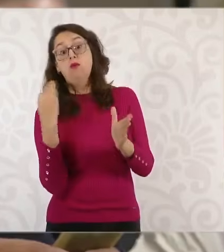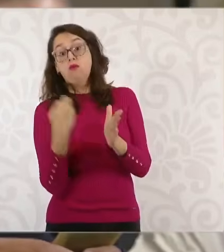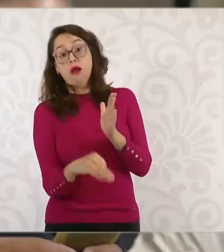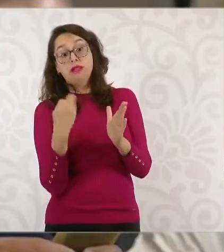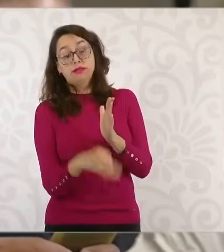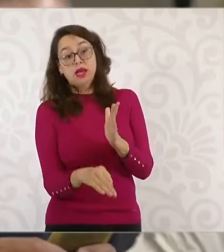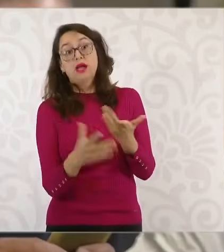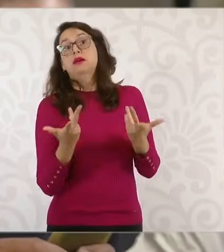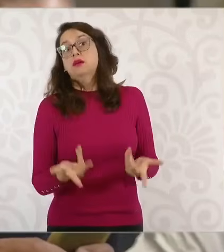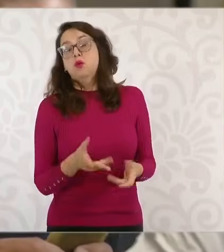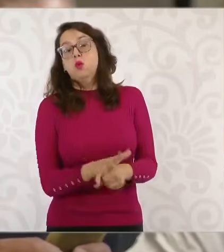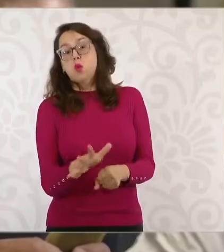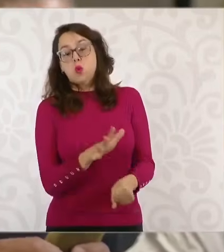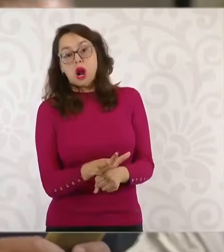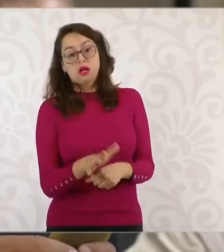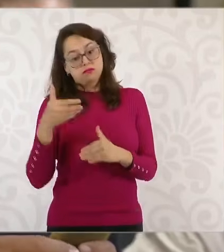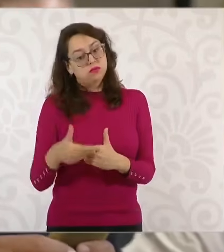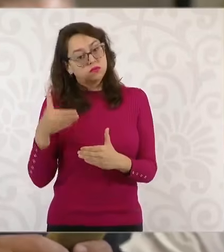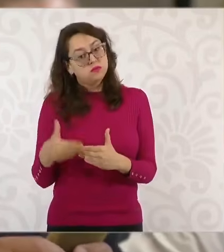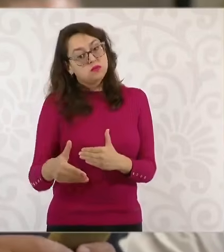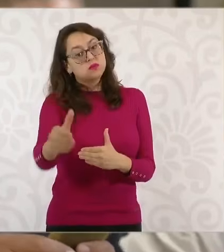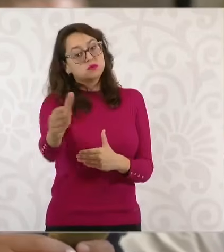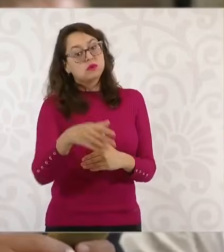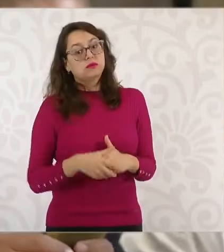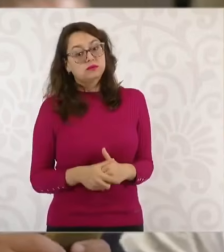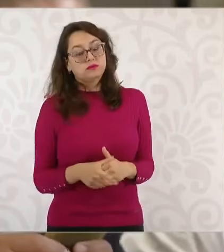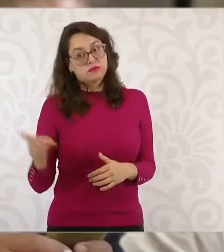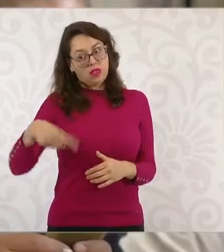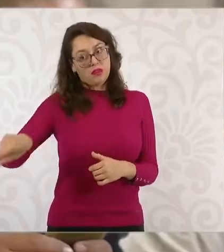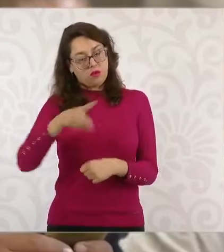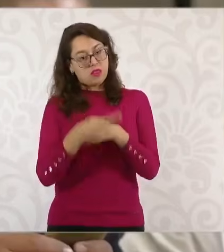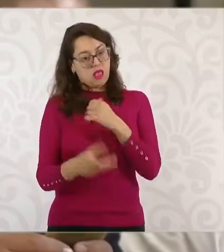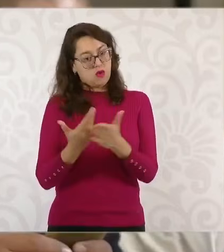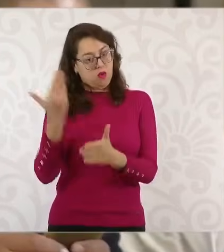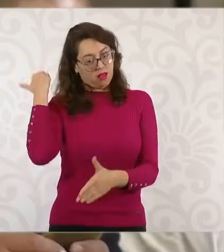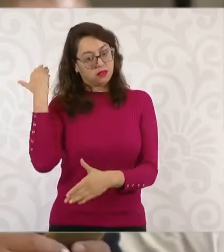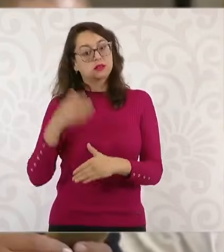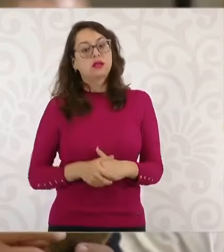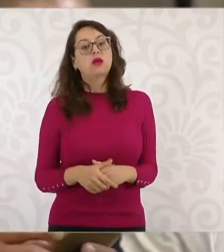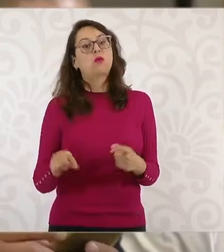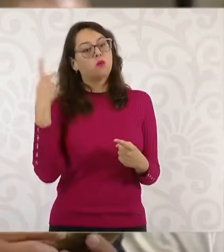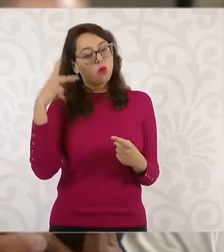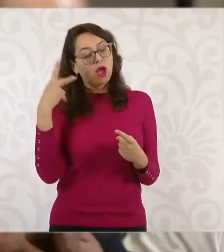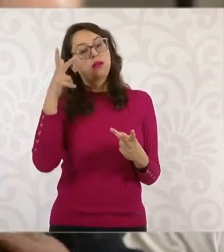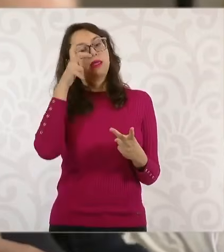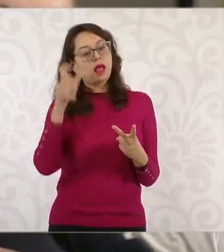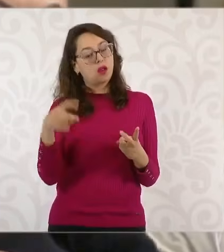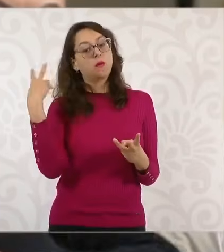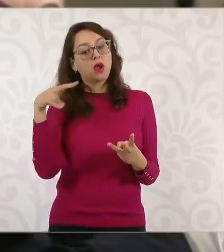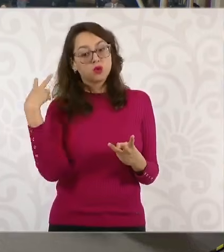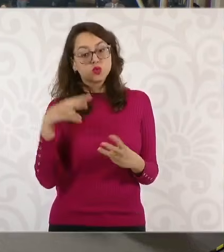es el apoyo que les falta hacia estas comunidades que estuvieron afectadas en Puebla, Hidalgo,